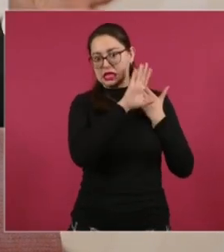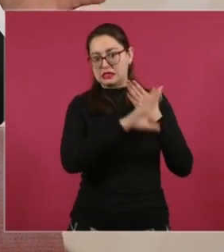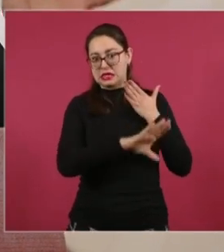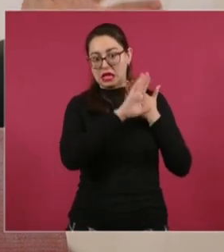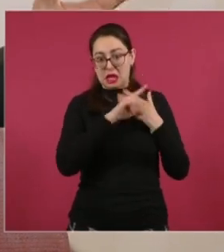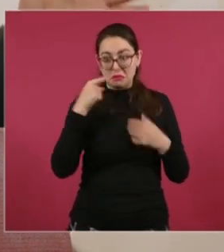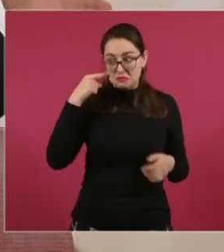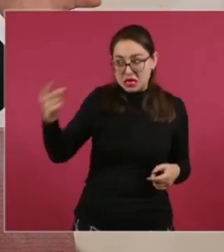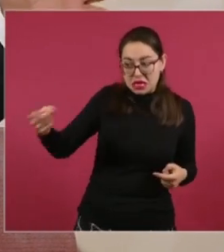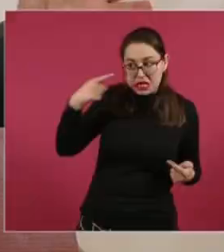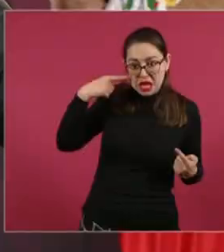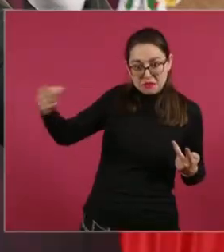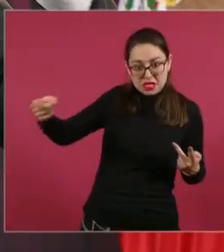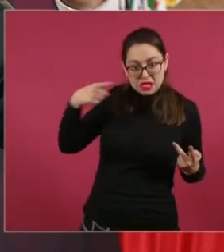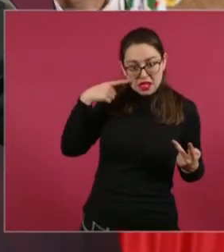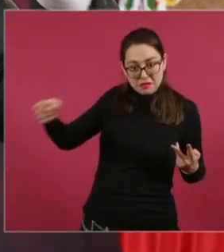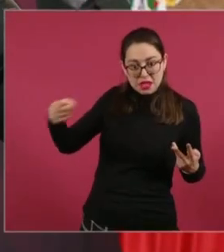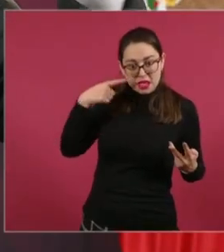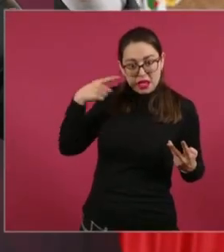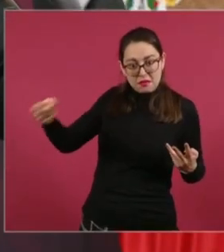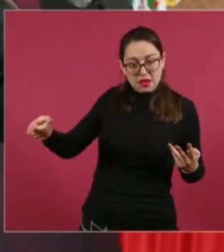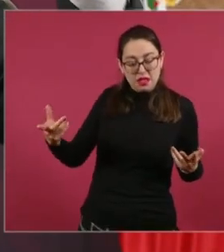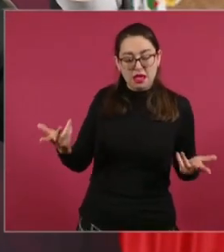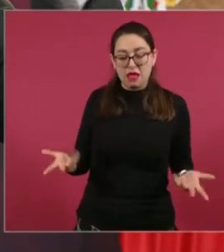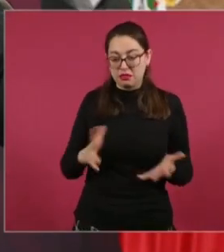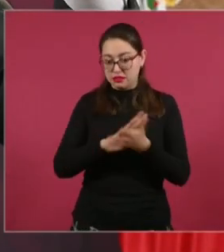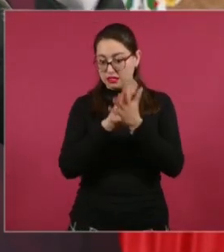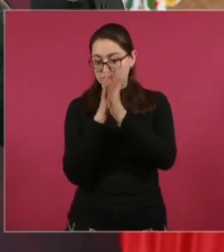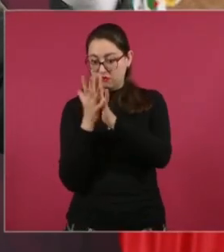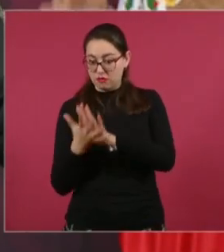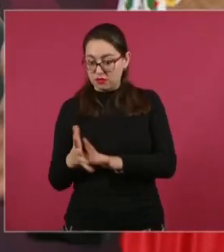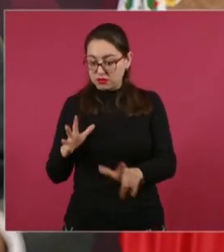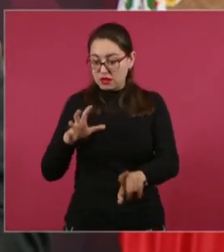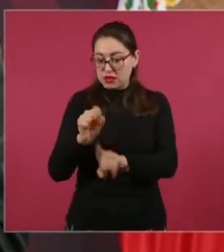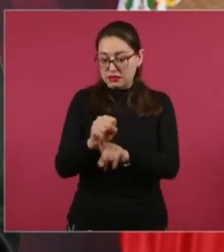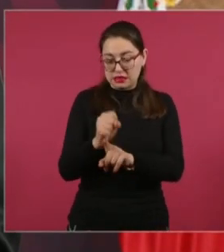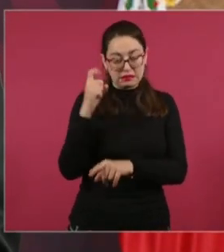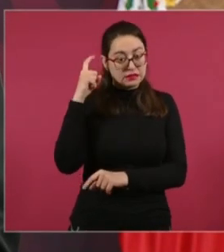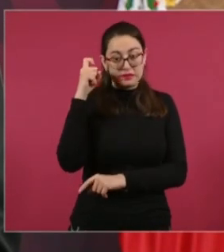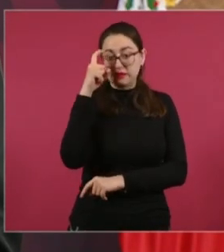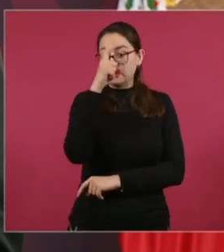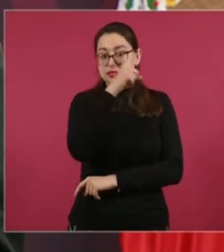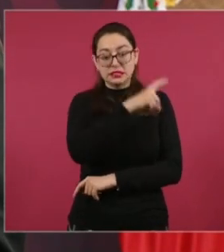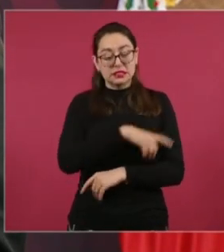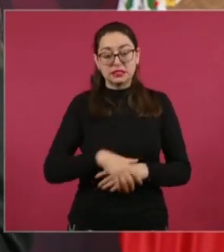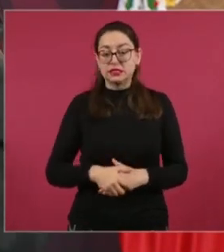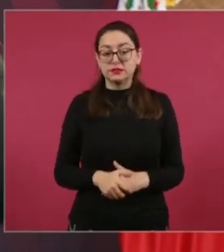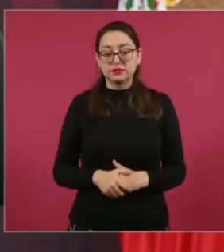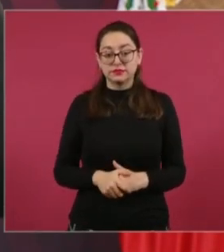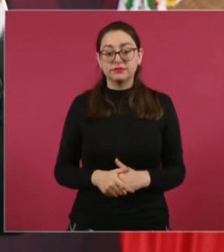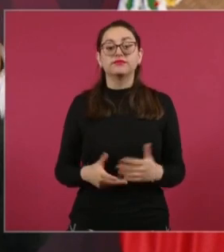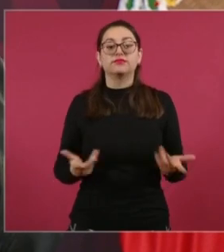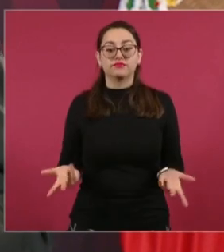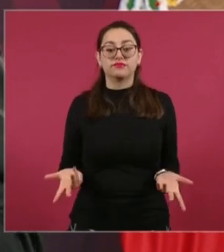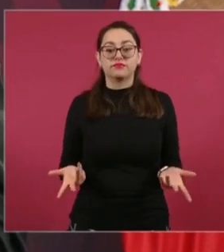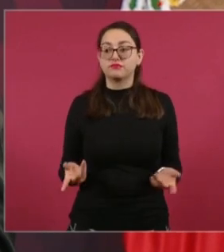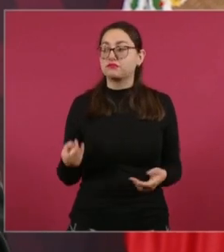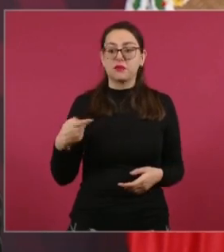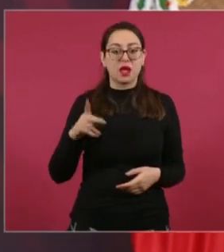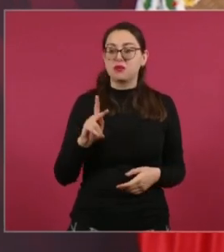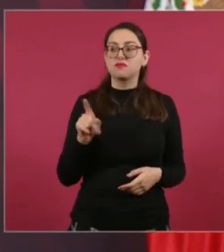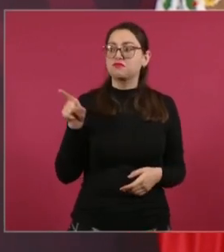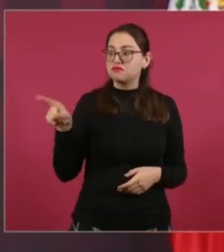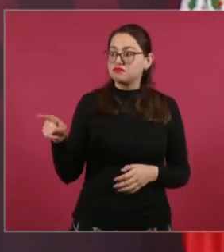la transformación, para nuestro movimiento. Eso lo tienen que